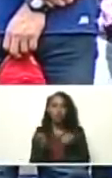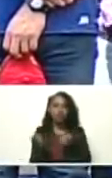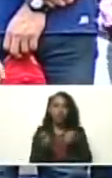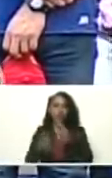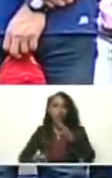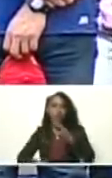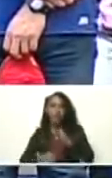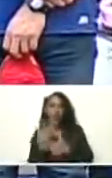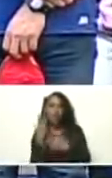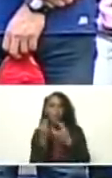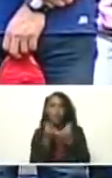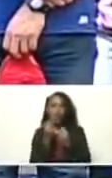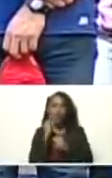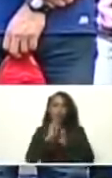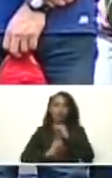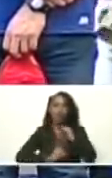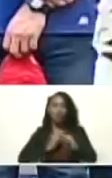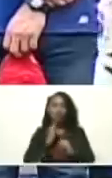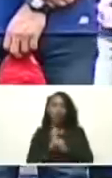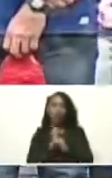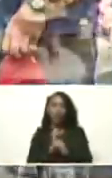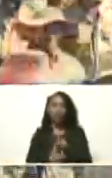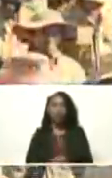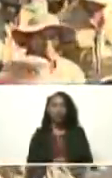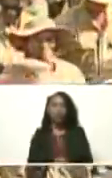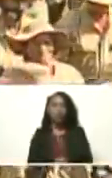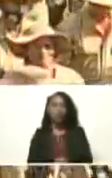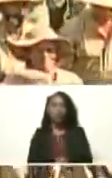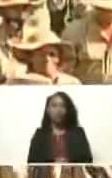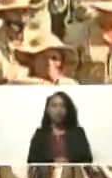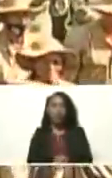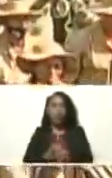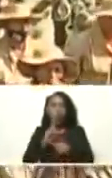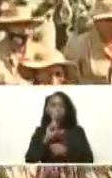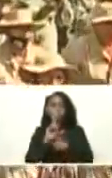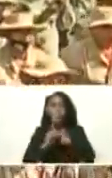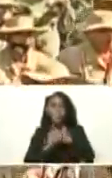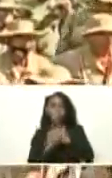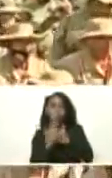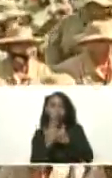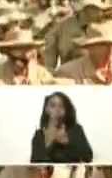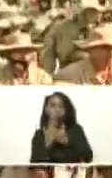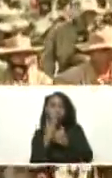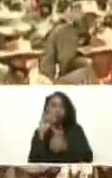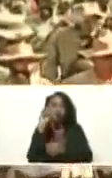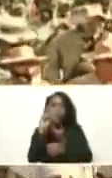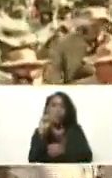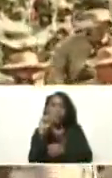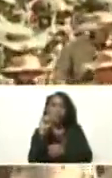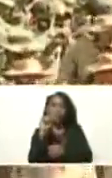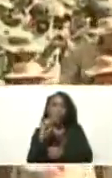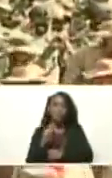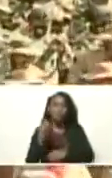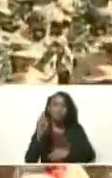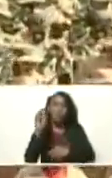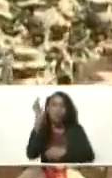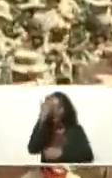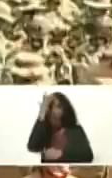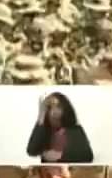Fondo Monetario Internacional, una madrugada, también de febrero,